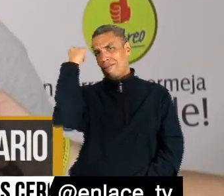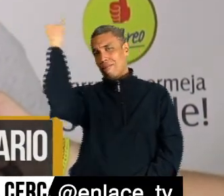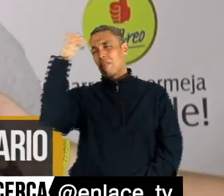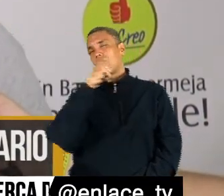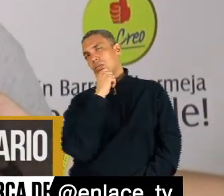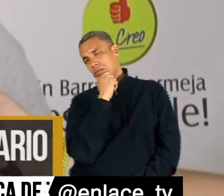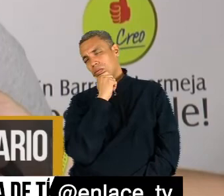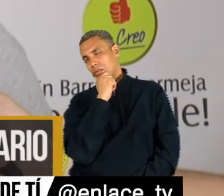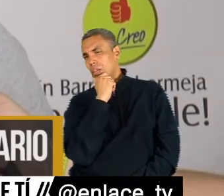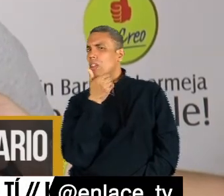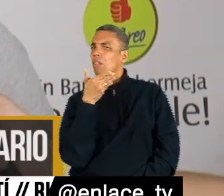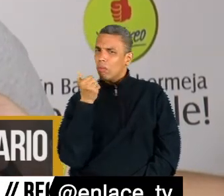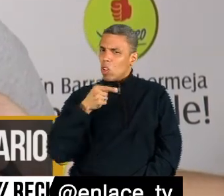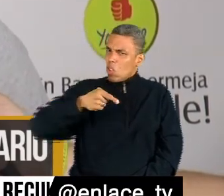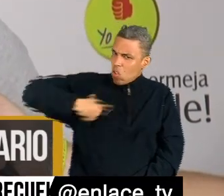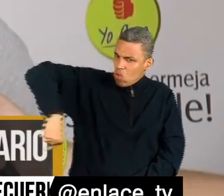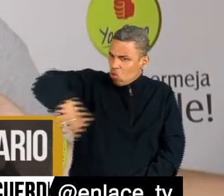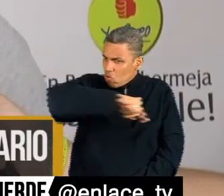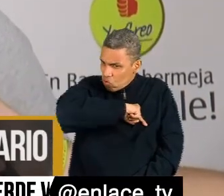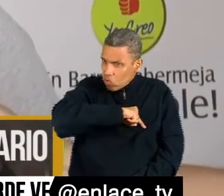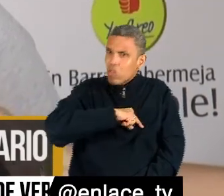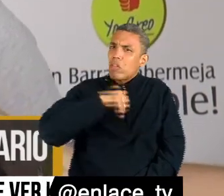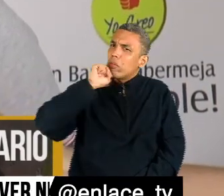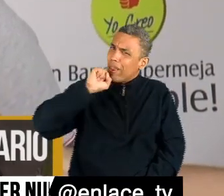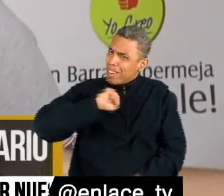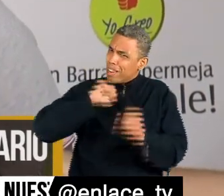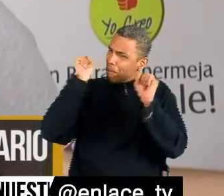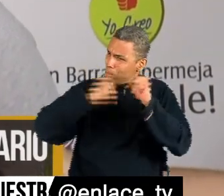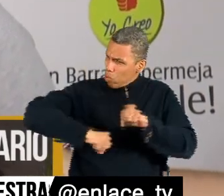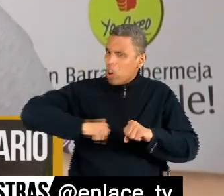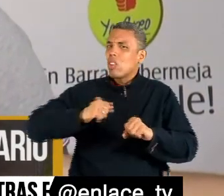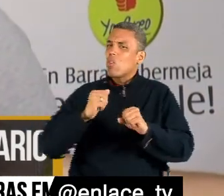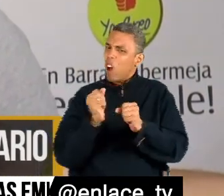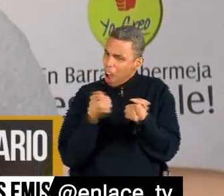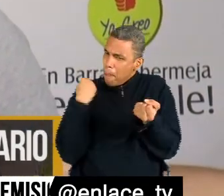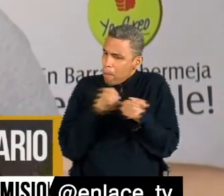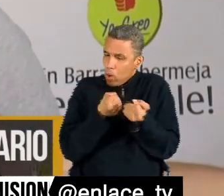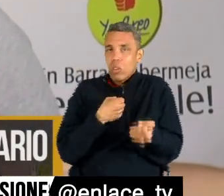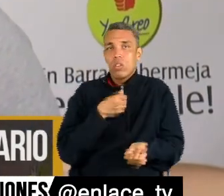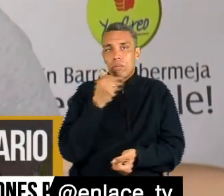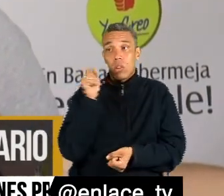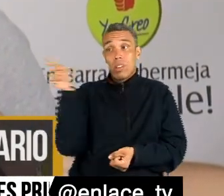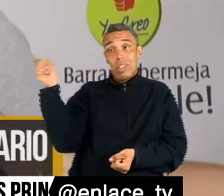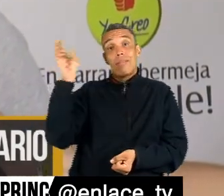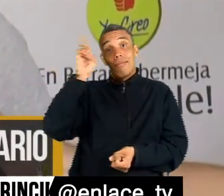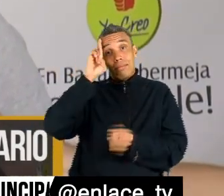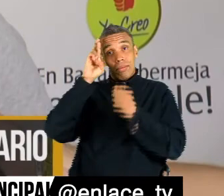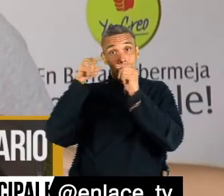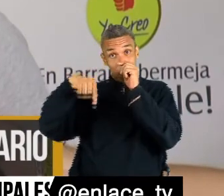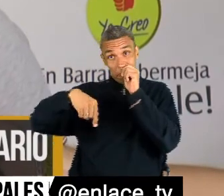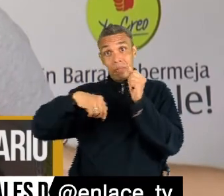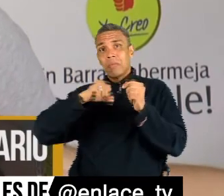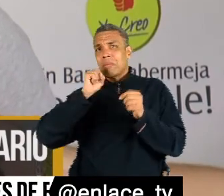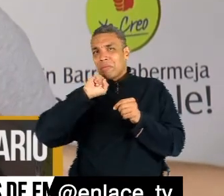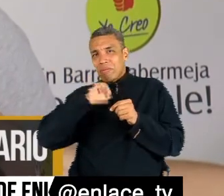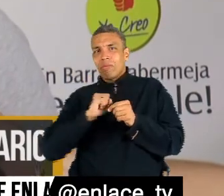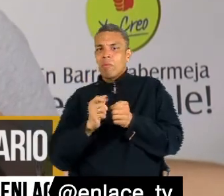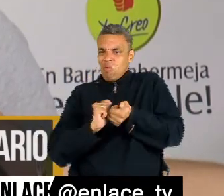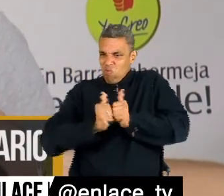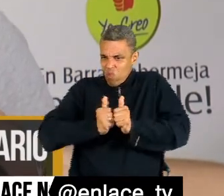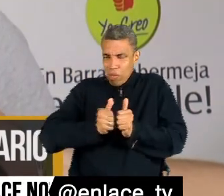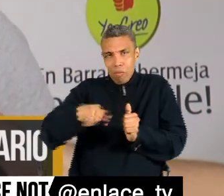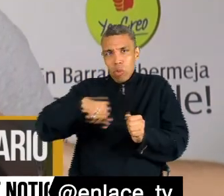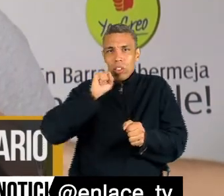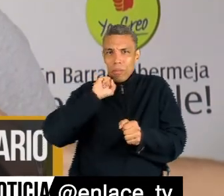INDERBA estamos plenamente convencidos que el deporte va a ser historia en Barranca Bermeja a nivel nacional, de que